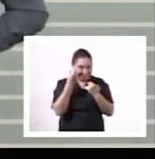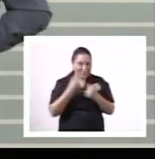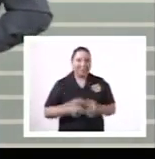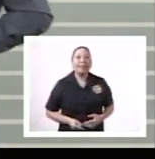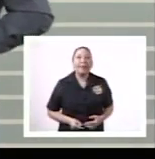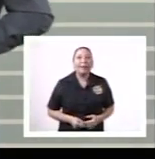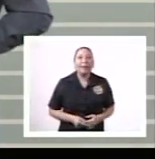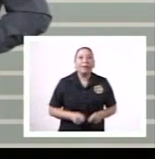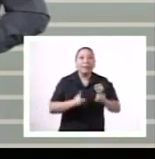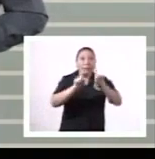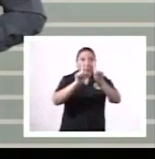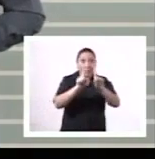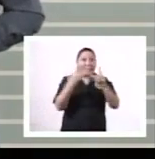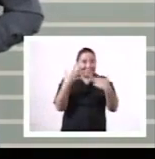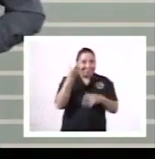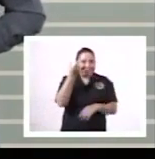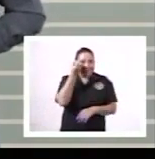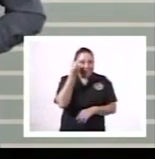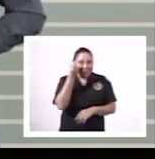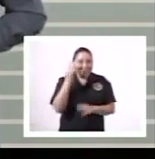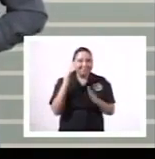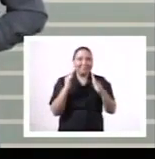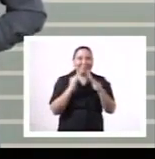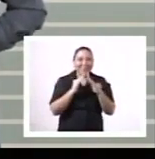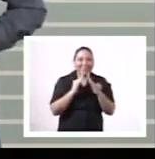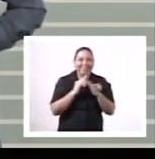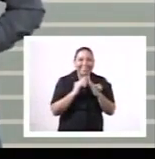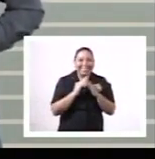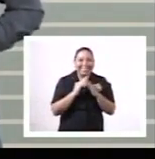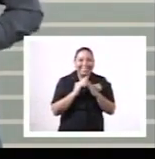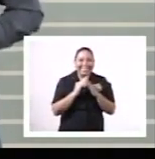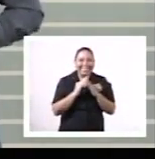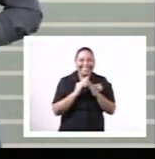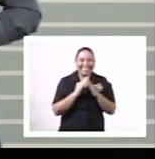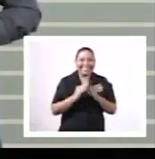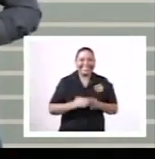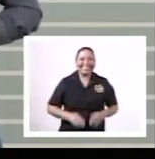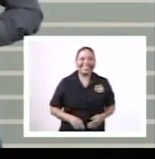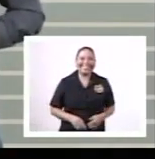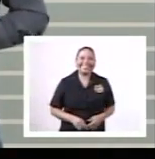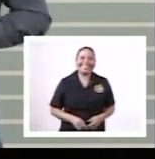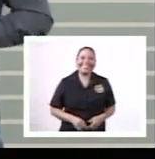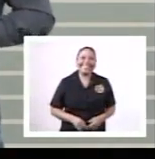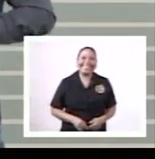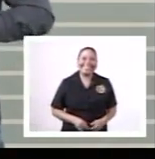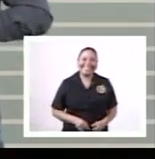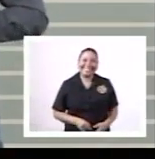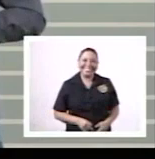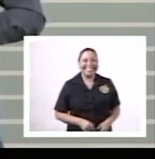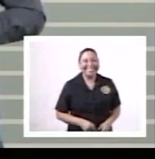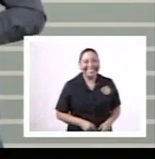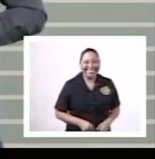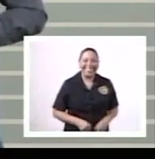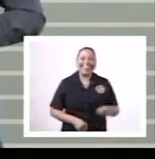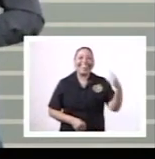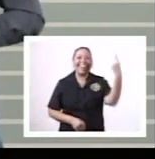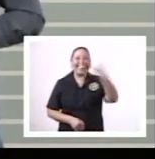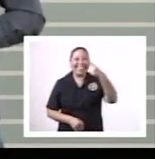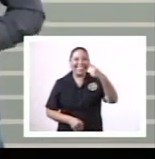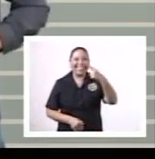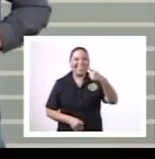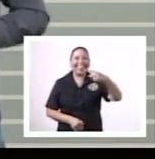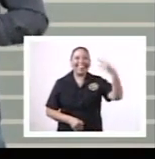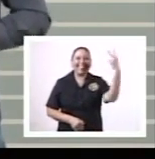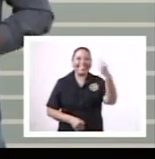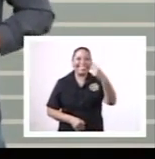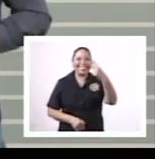¿Lista? ¿Entendieron en casa? ¿Listos acá? Sí, porque acá? Yo no mucho. Muy bien. Entonces empezamos a la una, a las